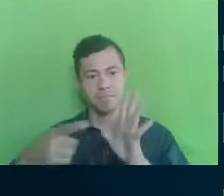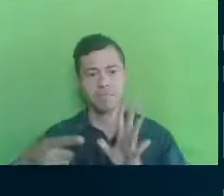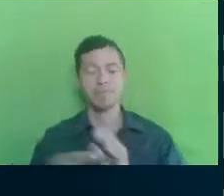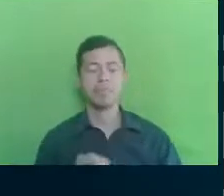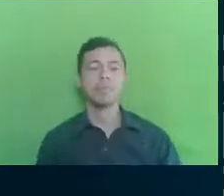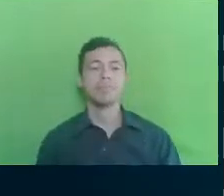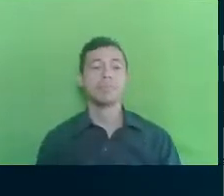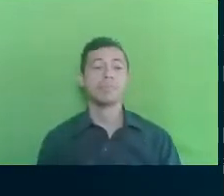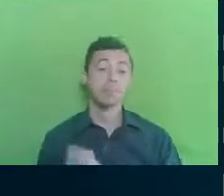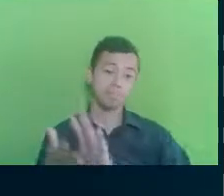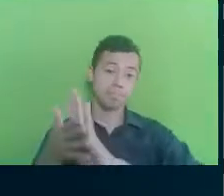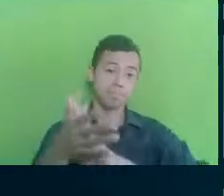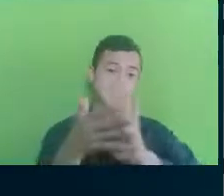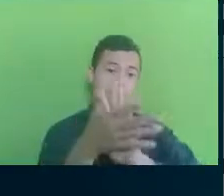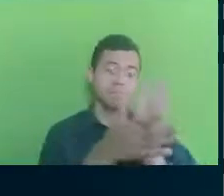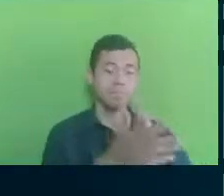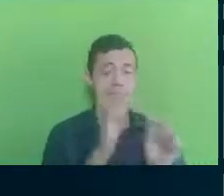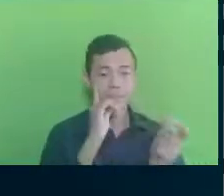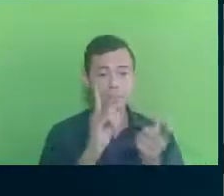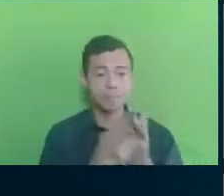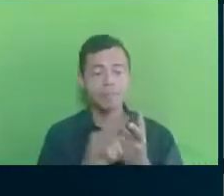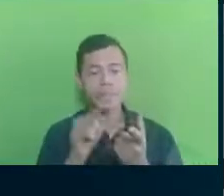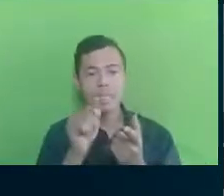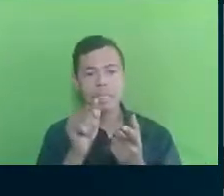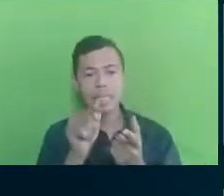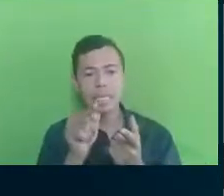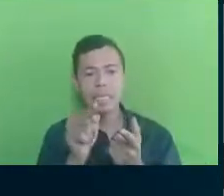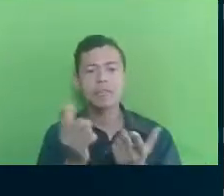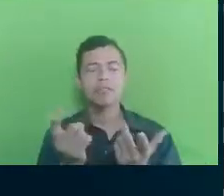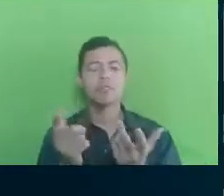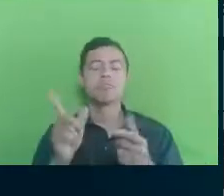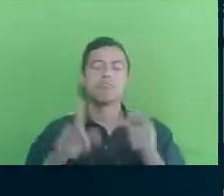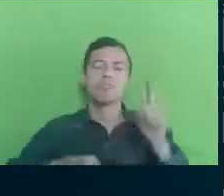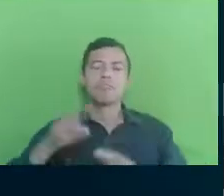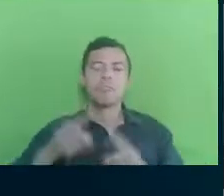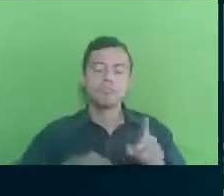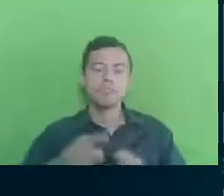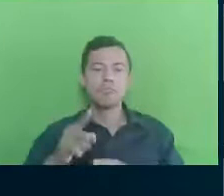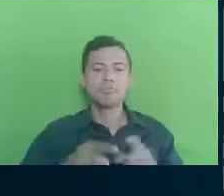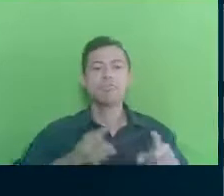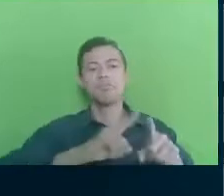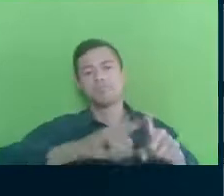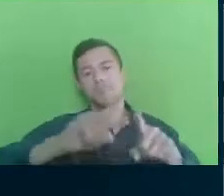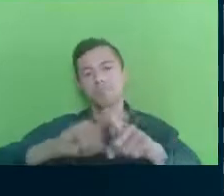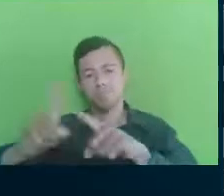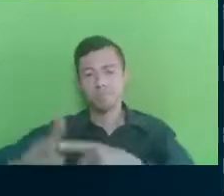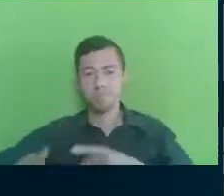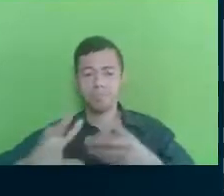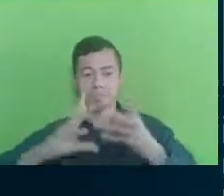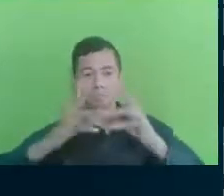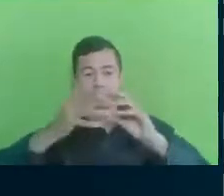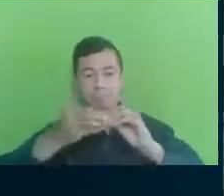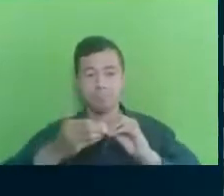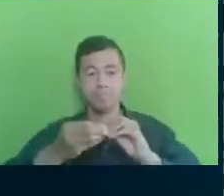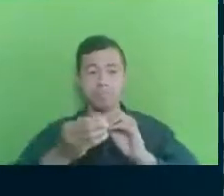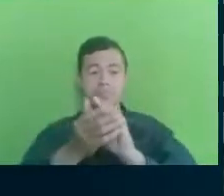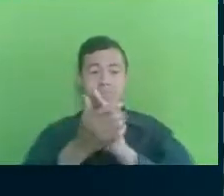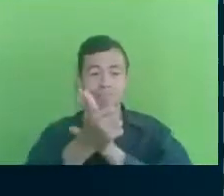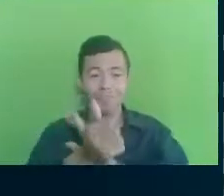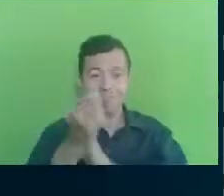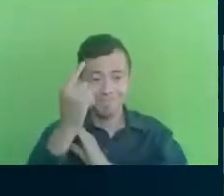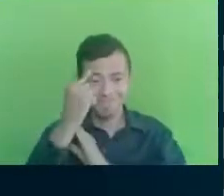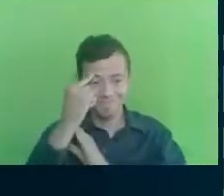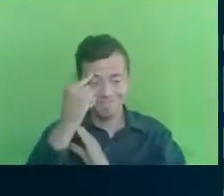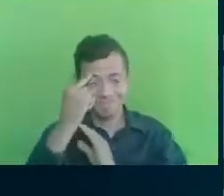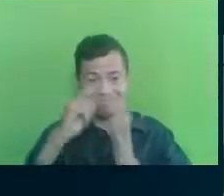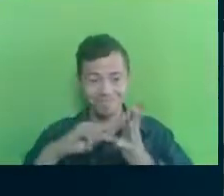anteriormente, la gran mayoría de hoy en día tienen embebidos diferentes algoritmos de inteligencia artificial y es,